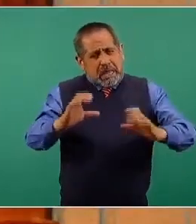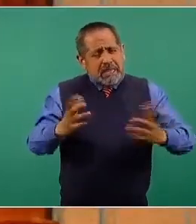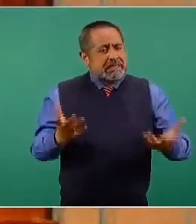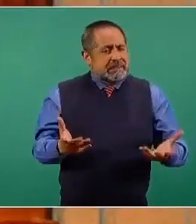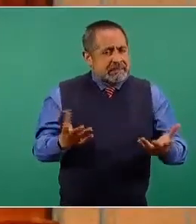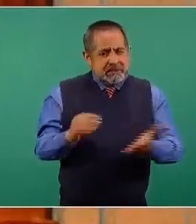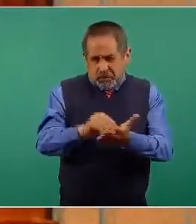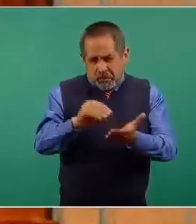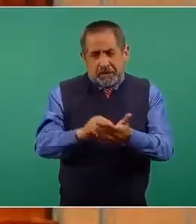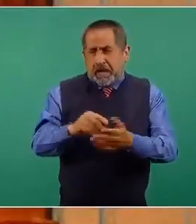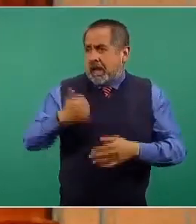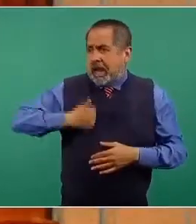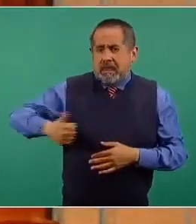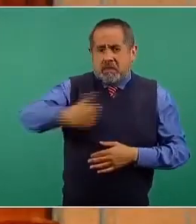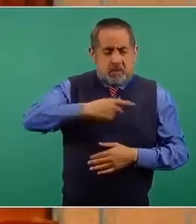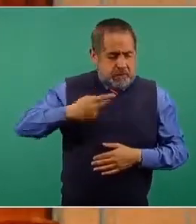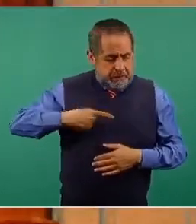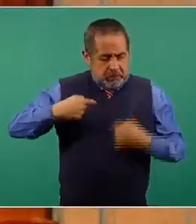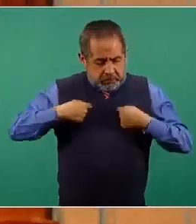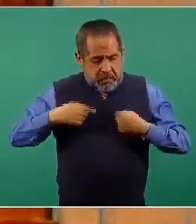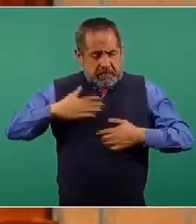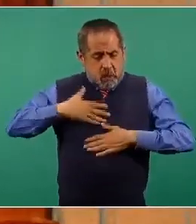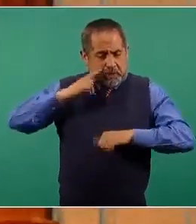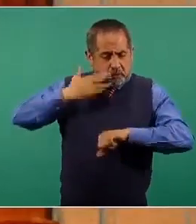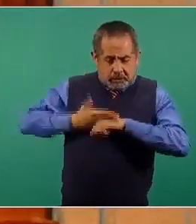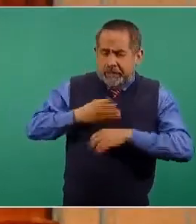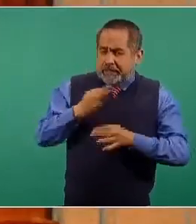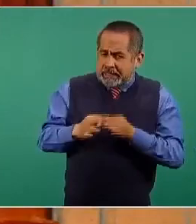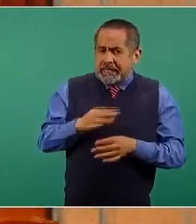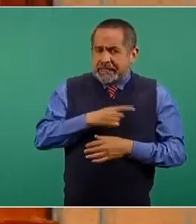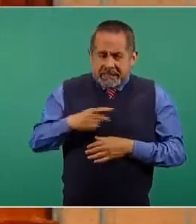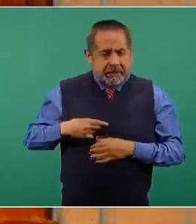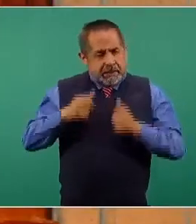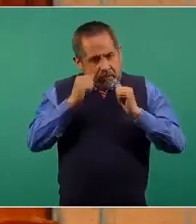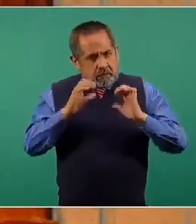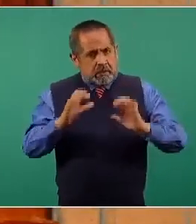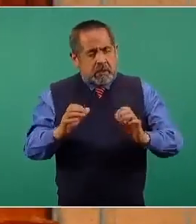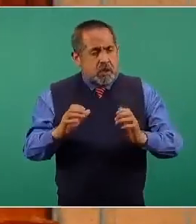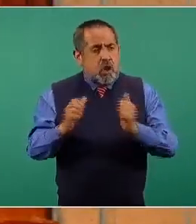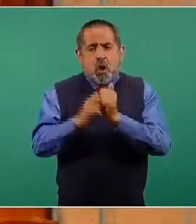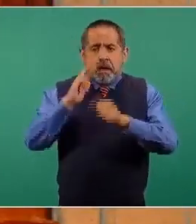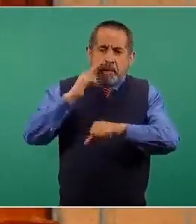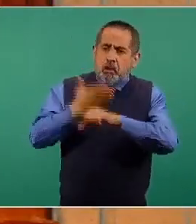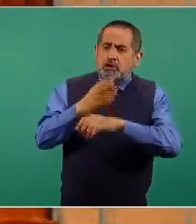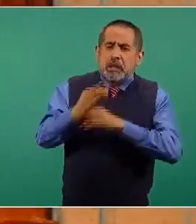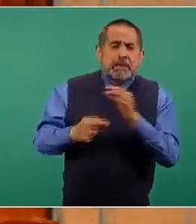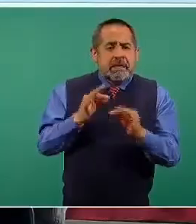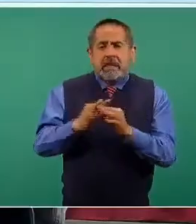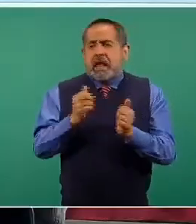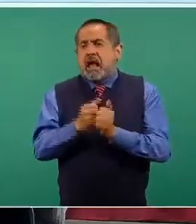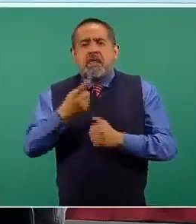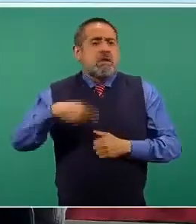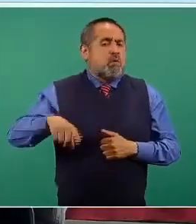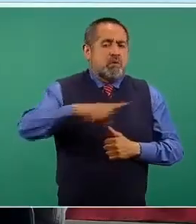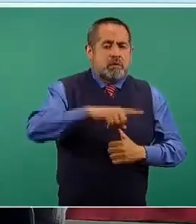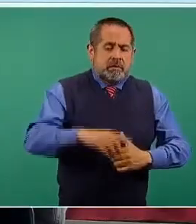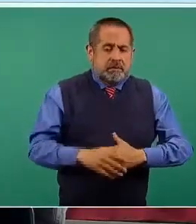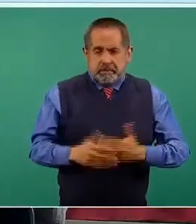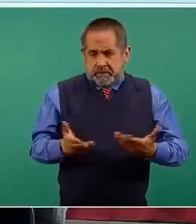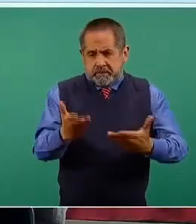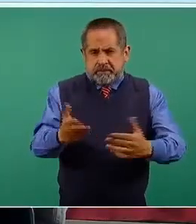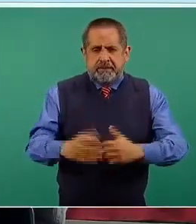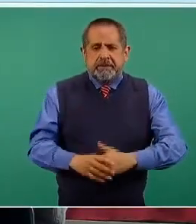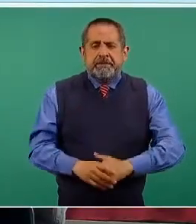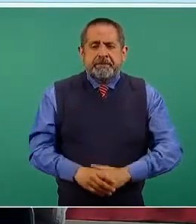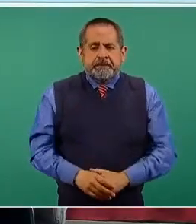nosotros como personas socialmente responsables y con la responsabilidad que tenemos con nuestra comunidad. Si me das la